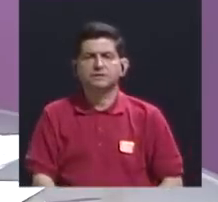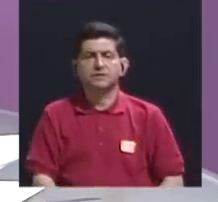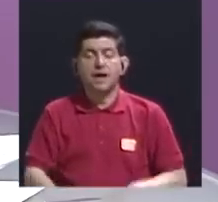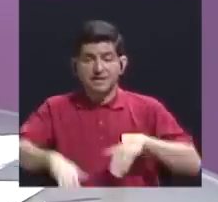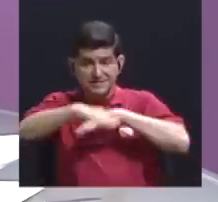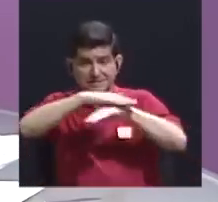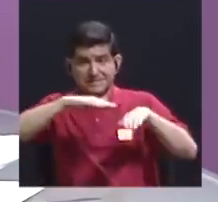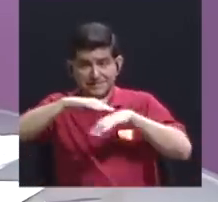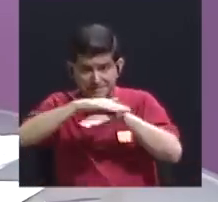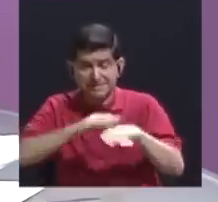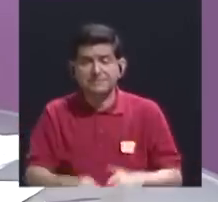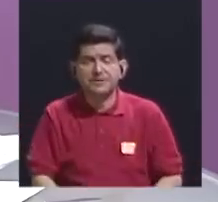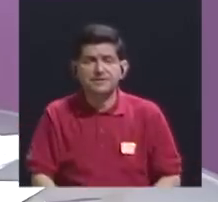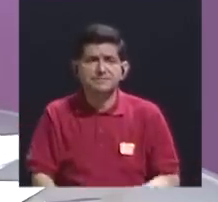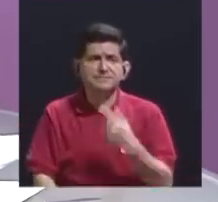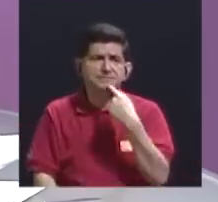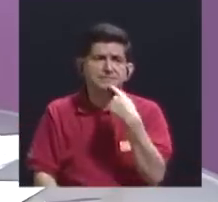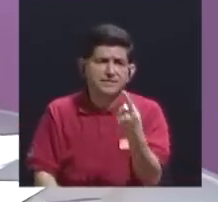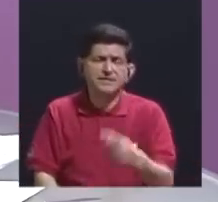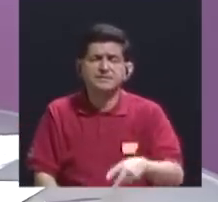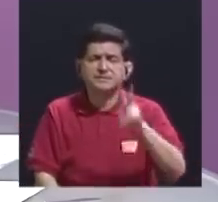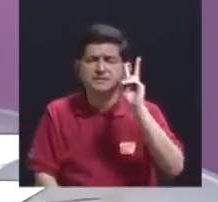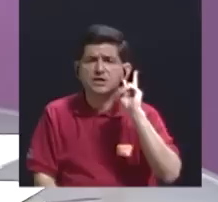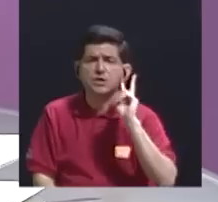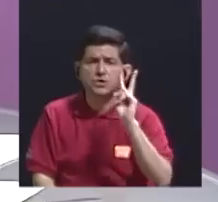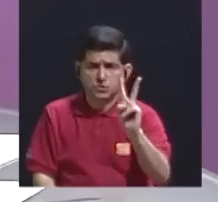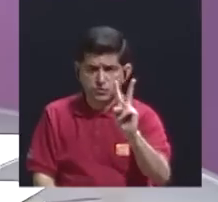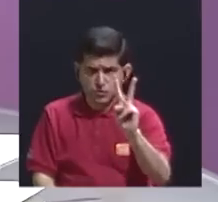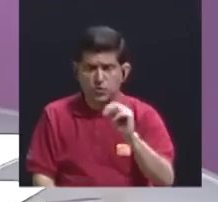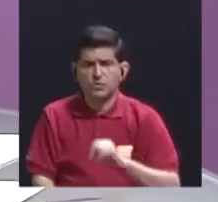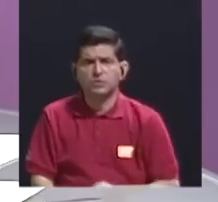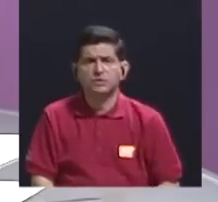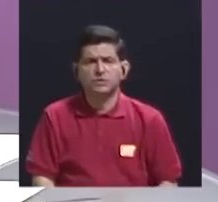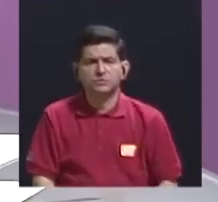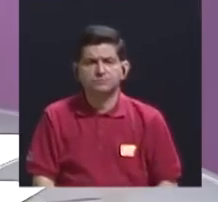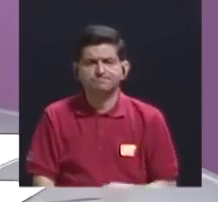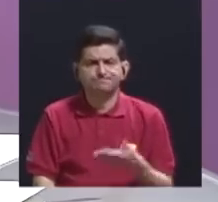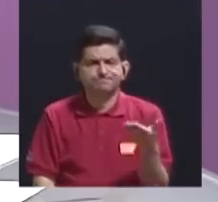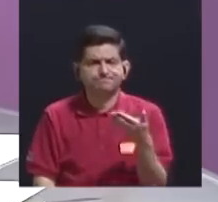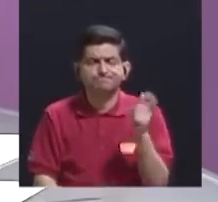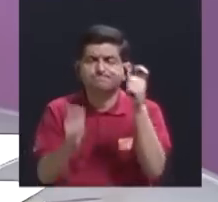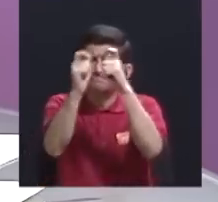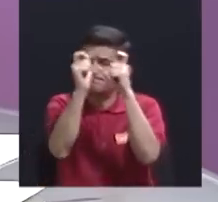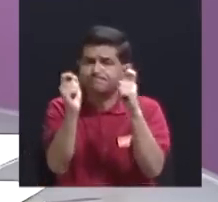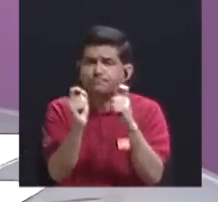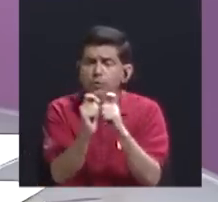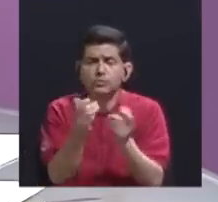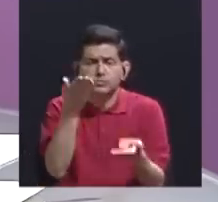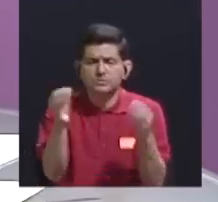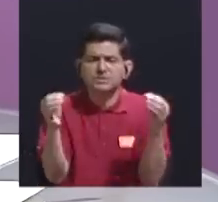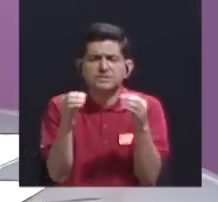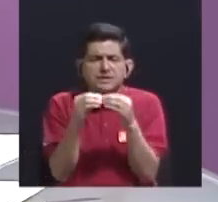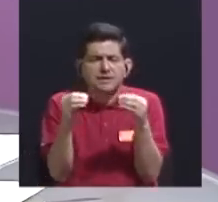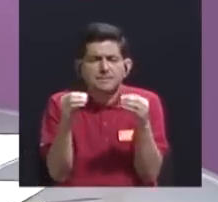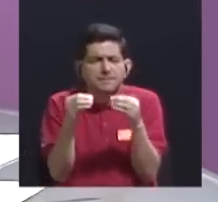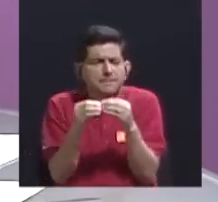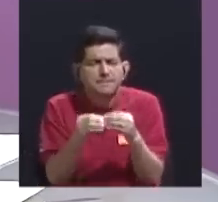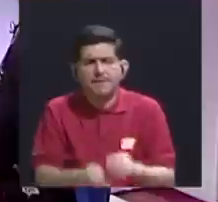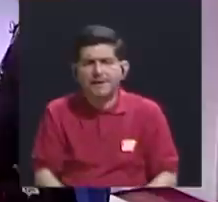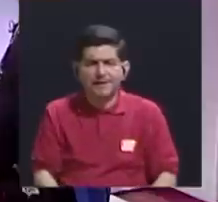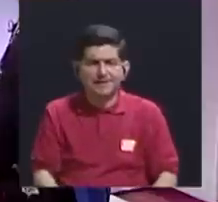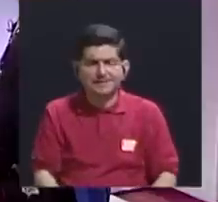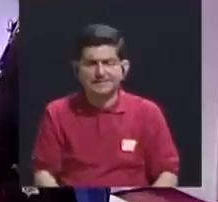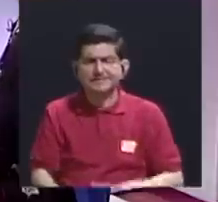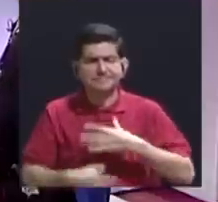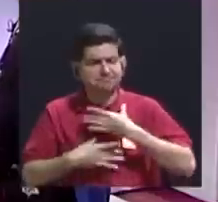fundamentalmente para mencionar los dos de los dos puntos de mayor creo de